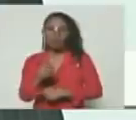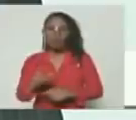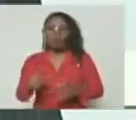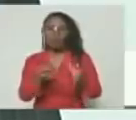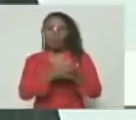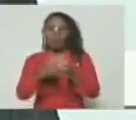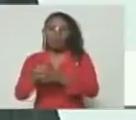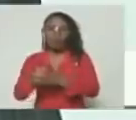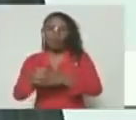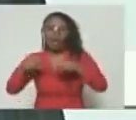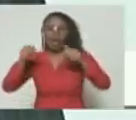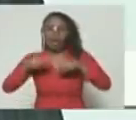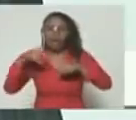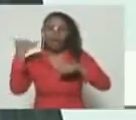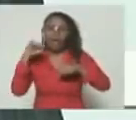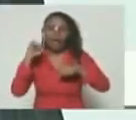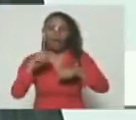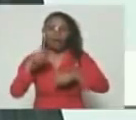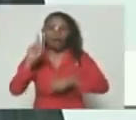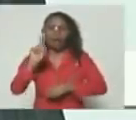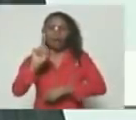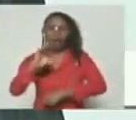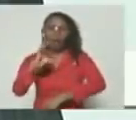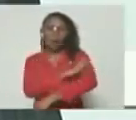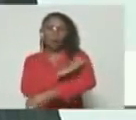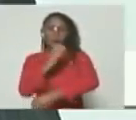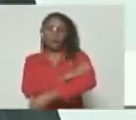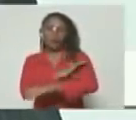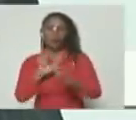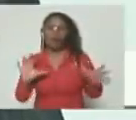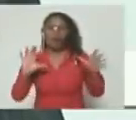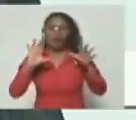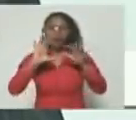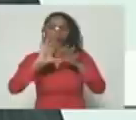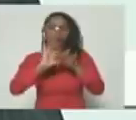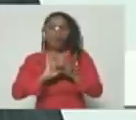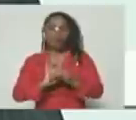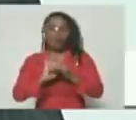Acá está una oposición, la Alianza Democrática,